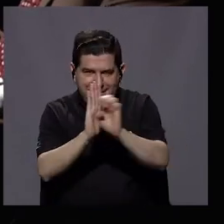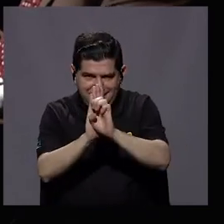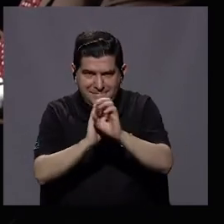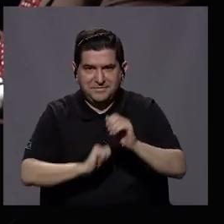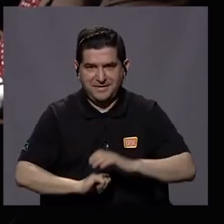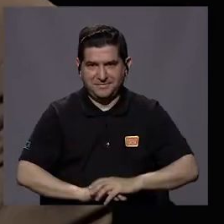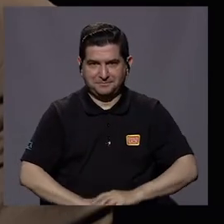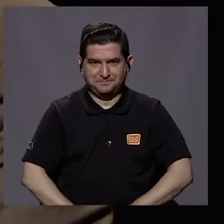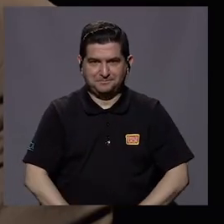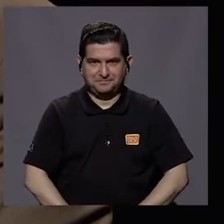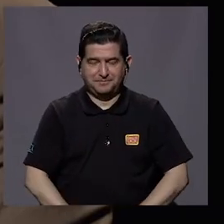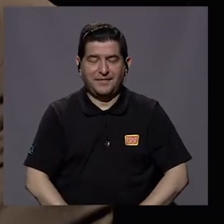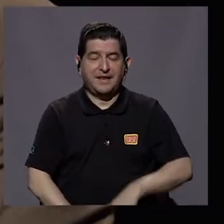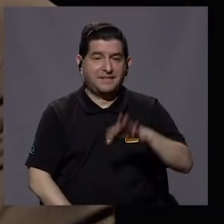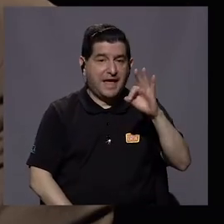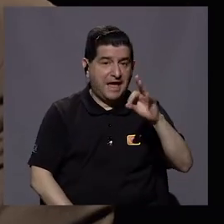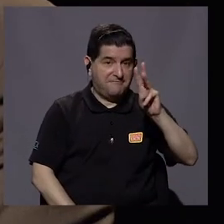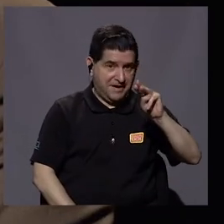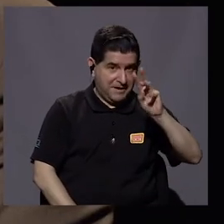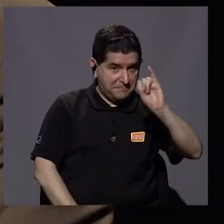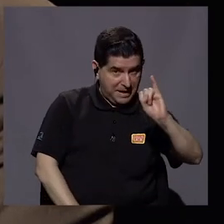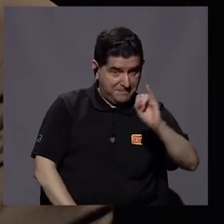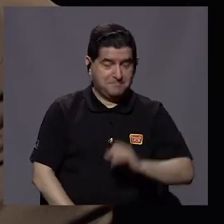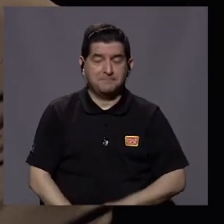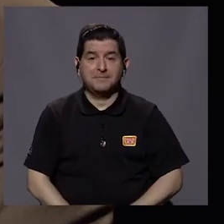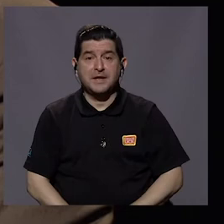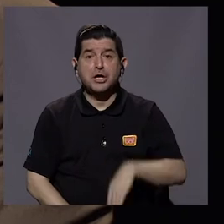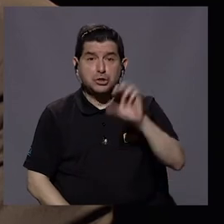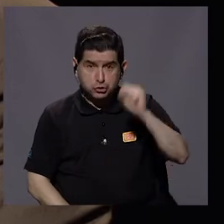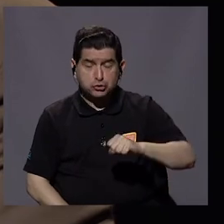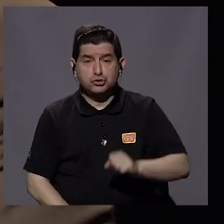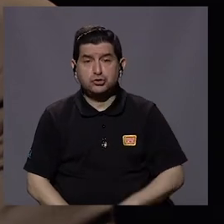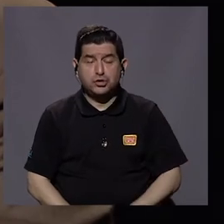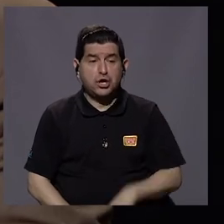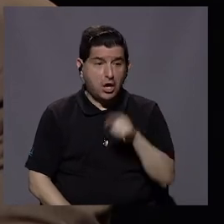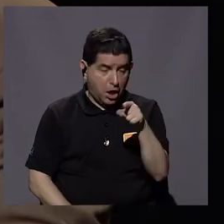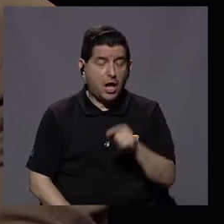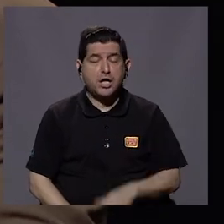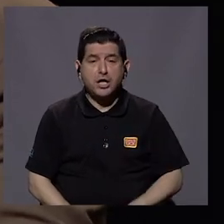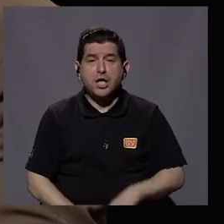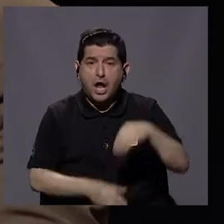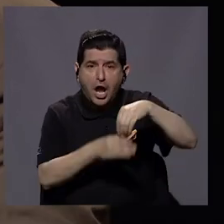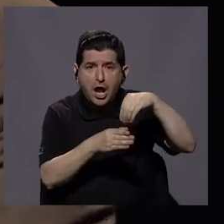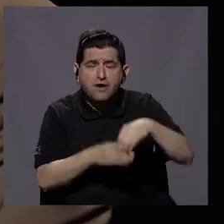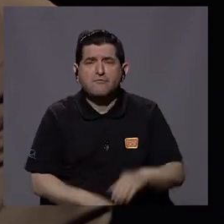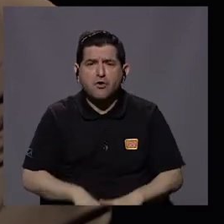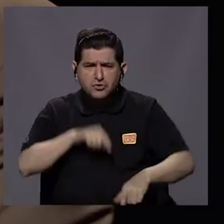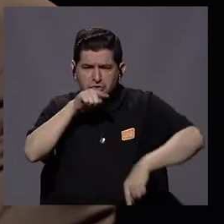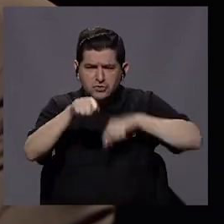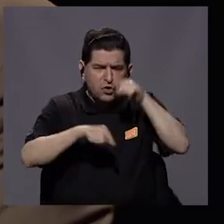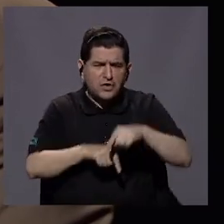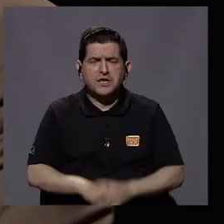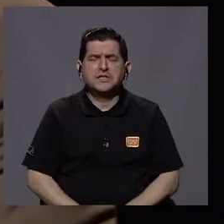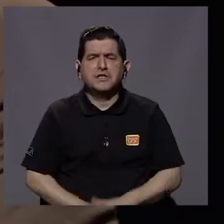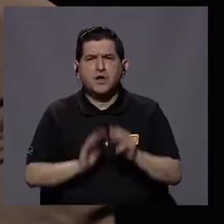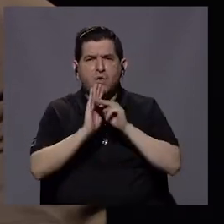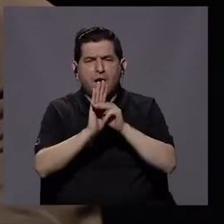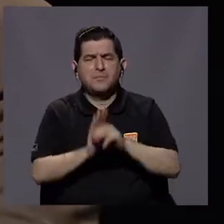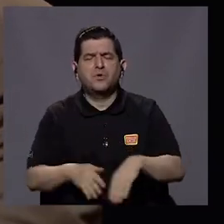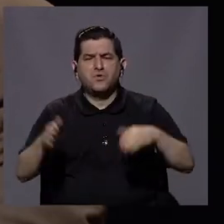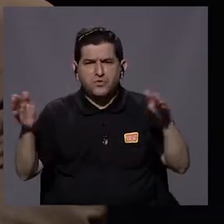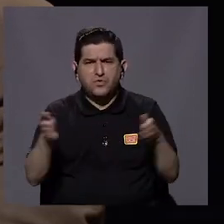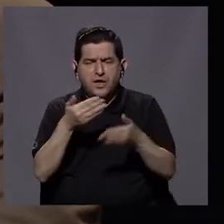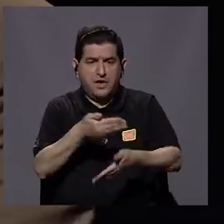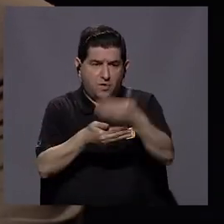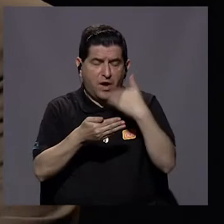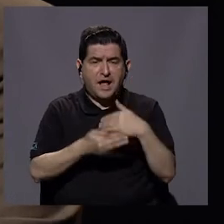terminar el ejemplo del Fondo Monetario, pues efectivamente, aun y cuando el fondo ha hecho algunas críticas a los modelos que ellos mismos impulsaron